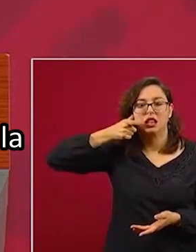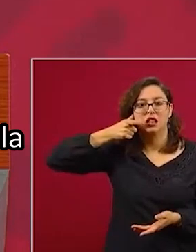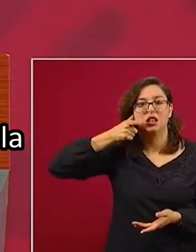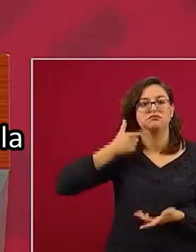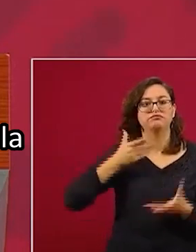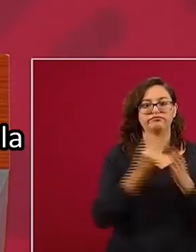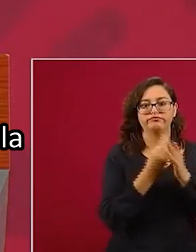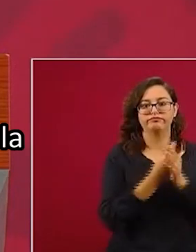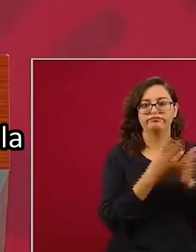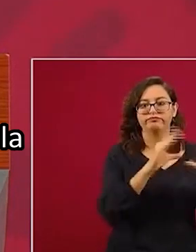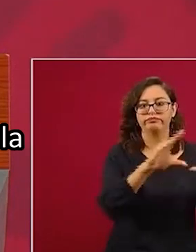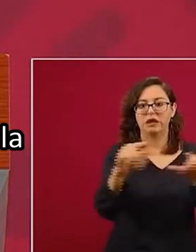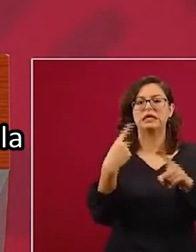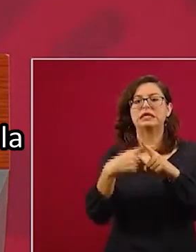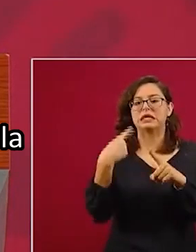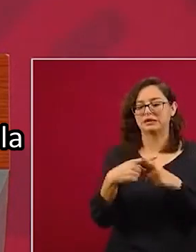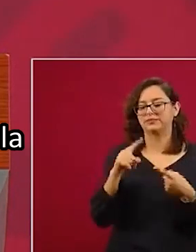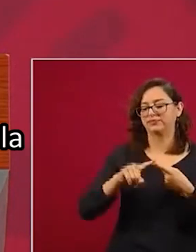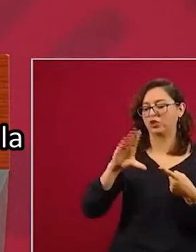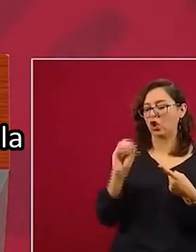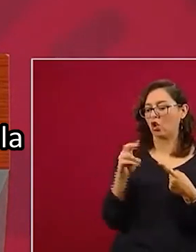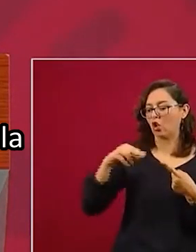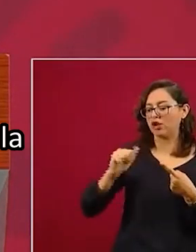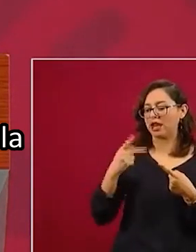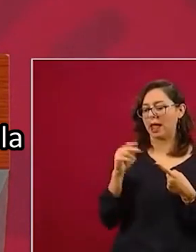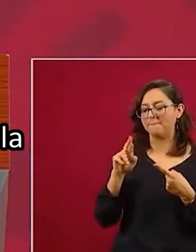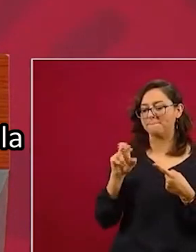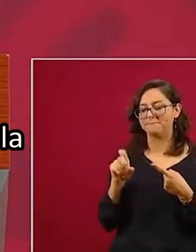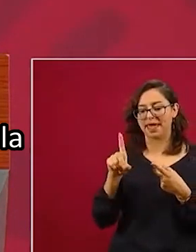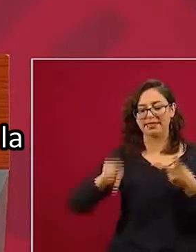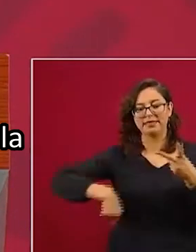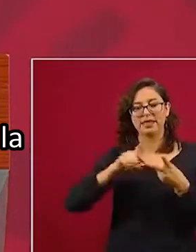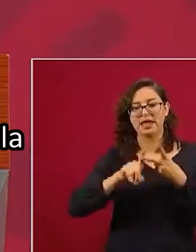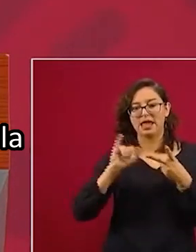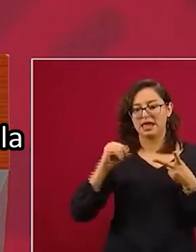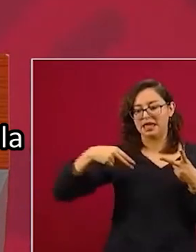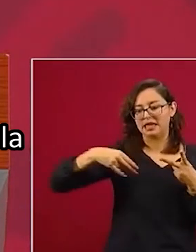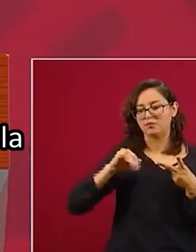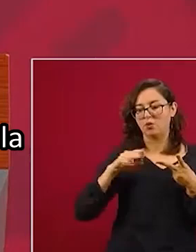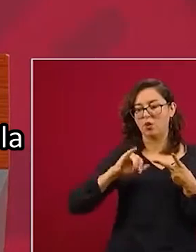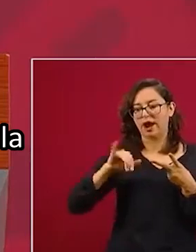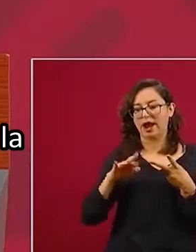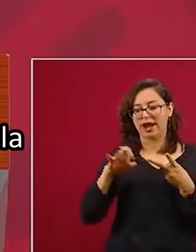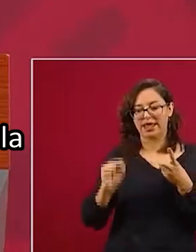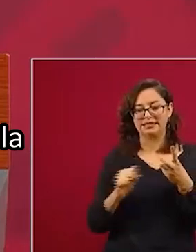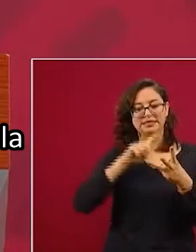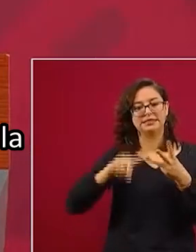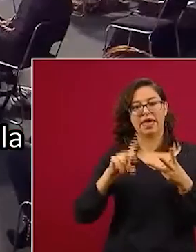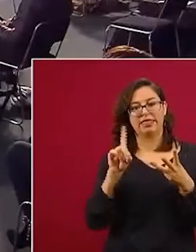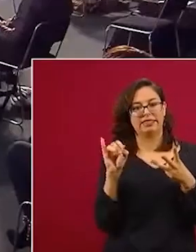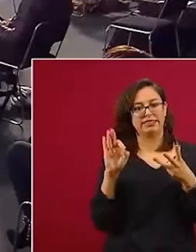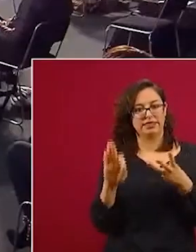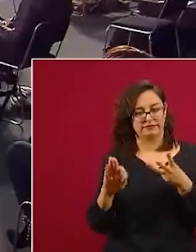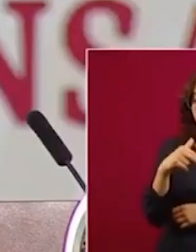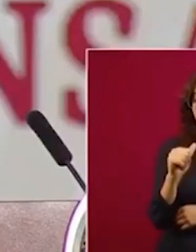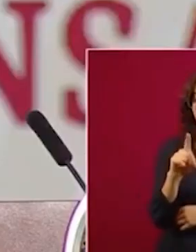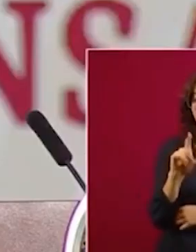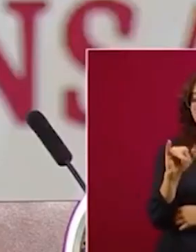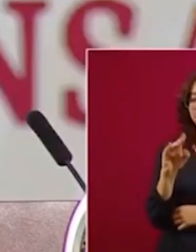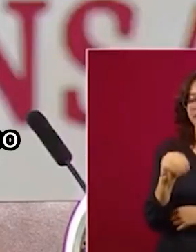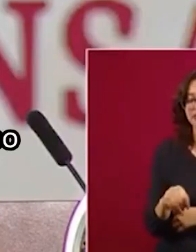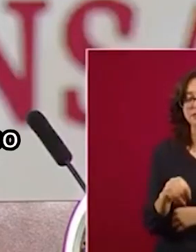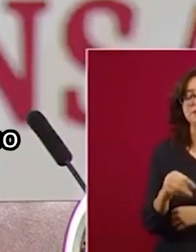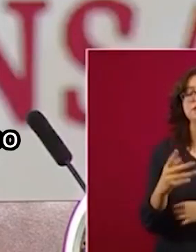Gassman, aclaró que el recorte presupuestal se ha aplicado a las operaciones del organismo y no a personal y a salarios. Previo